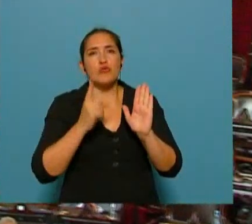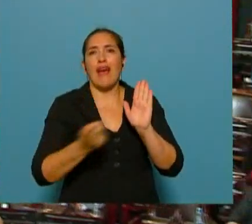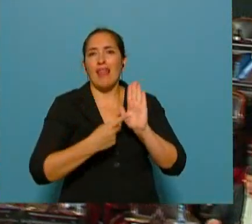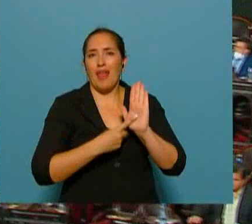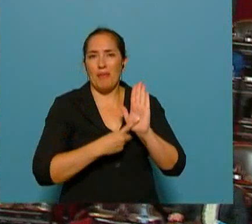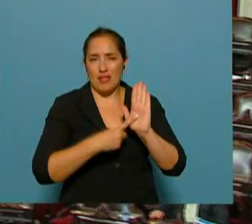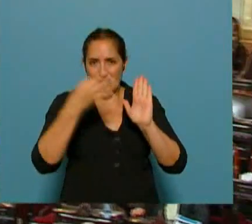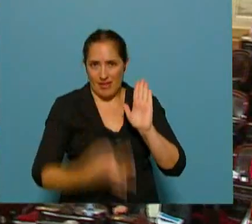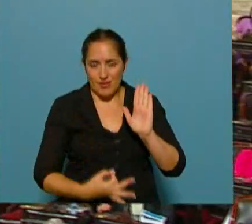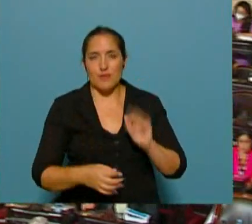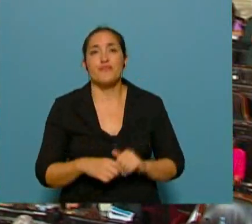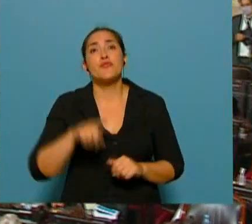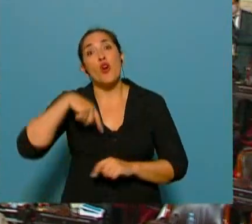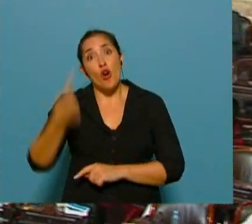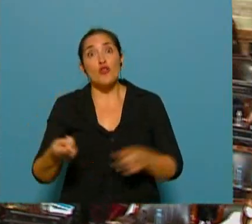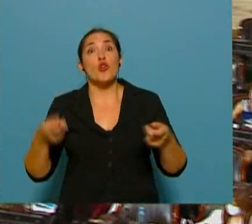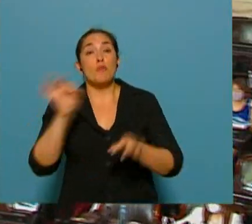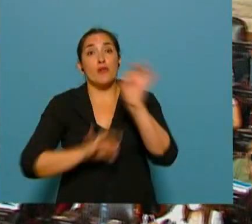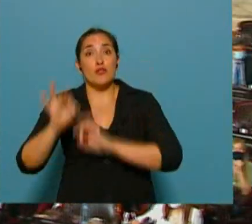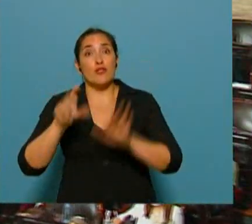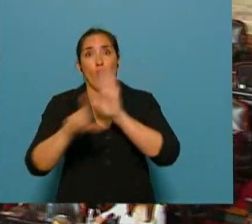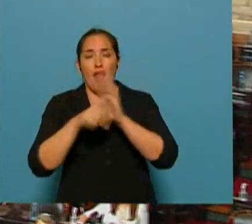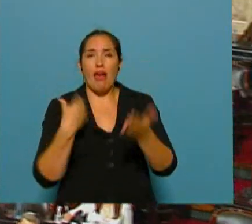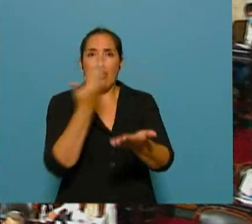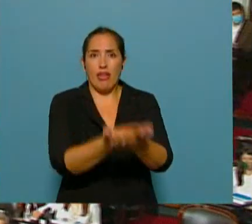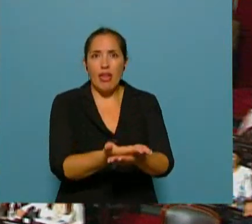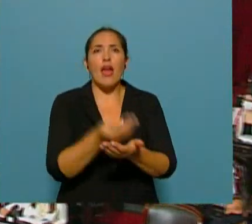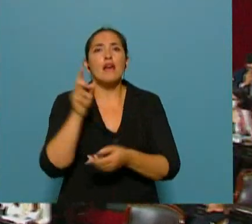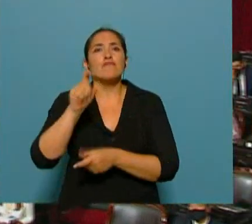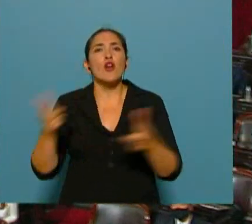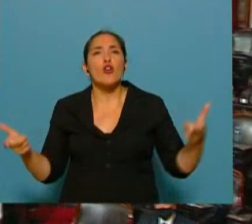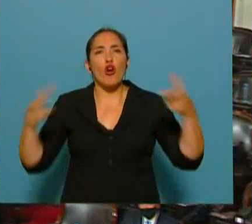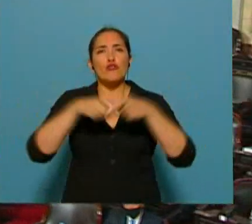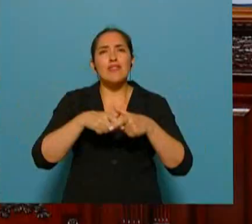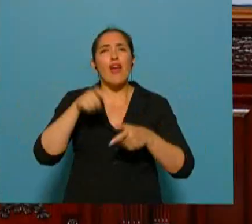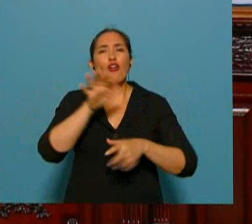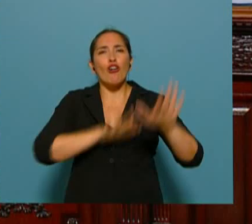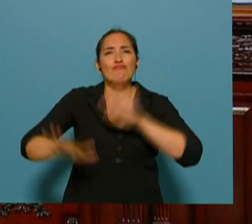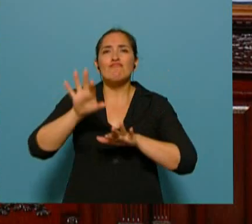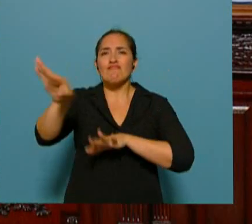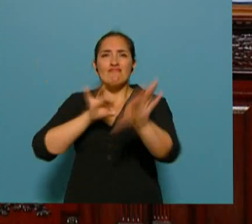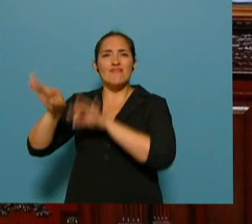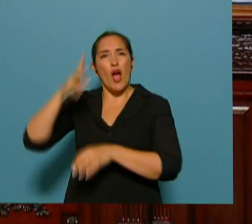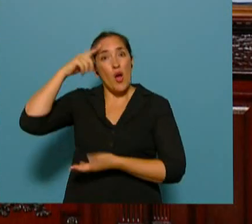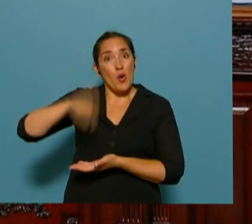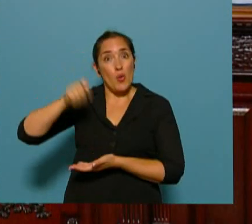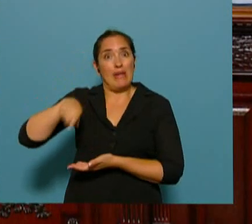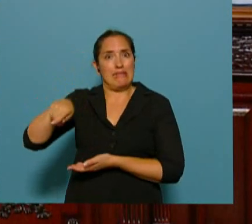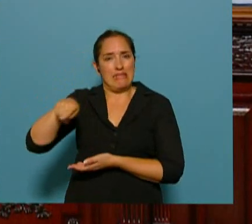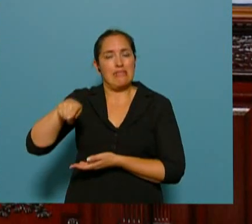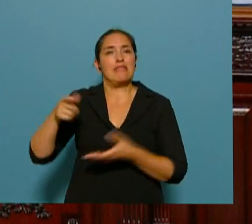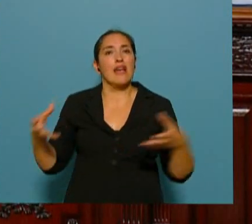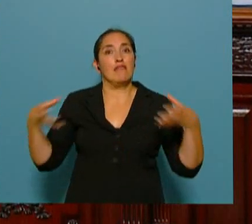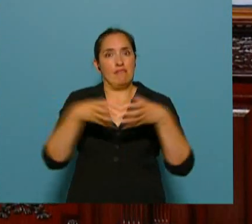cuerpo legislativo un proyecto de ley que reformula el funcionamiento del Consejo de la Magistratura, como órgano constitucional que